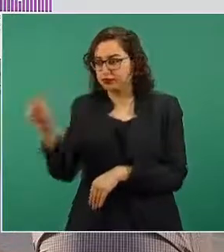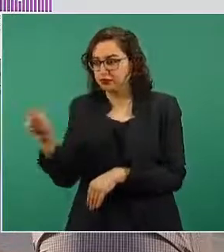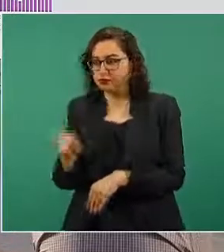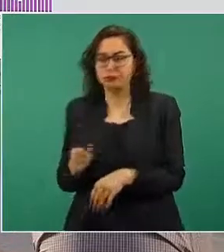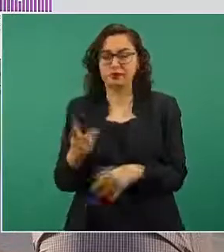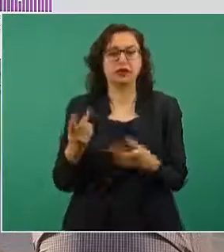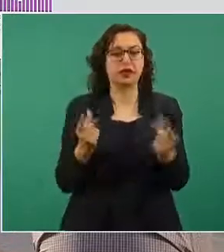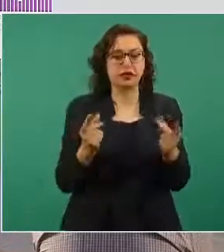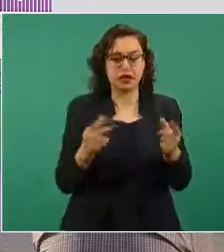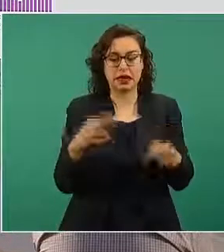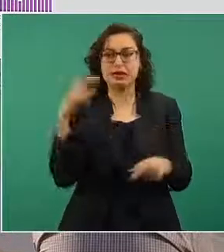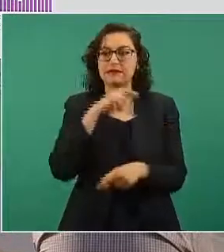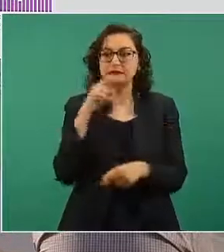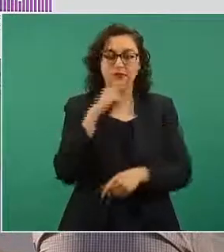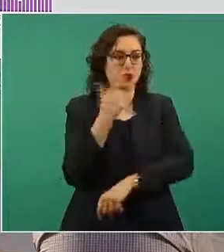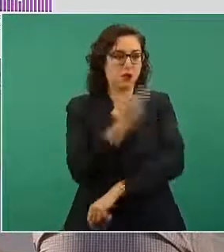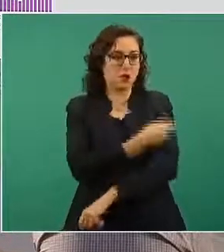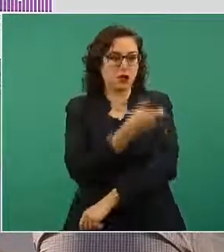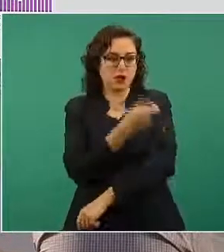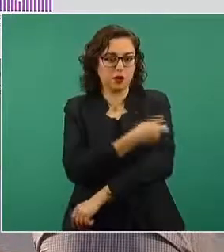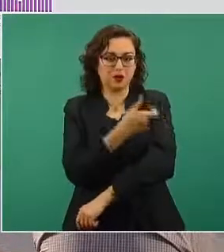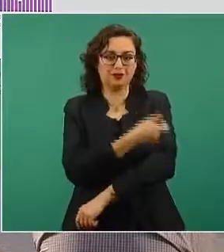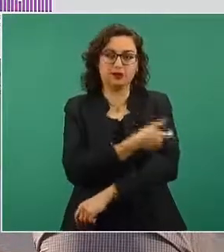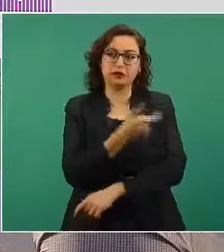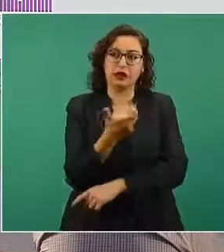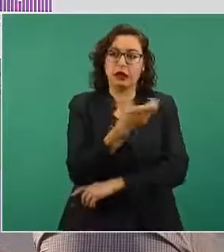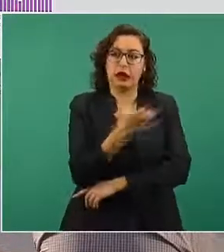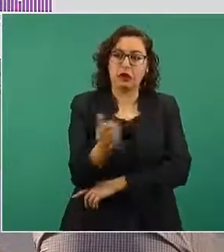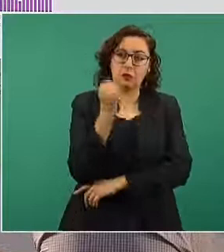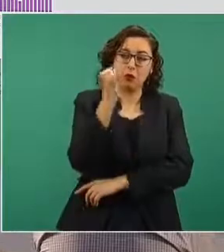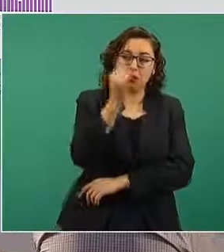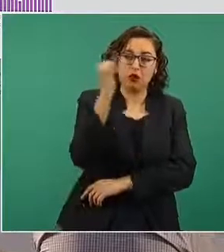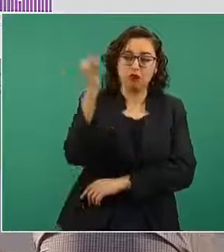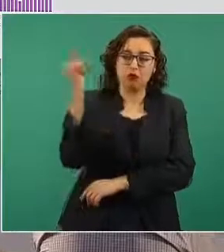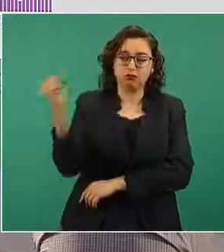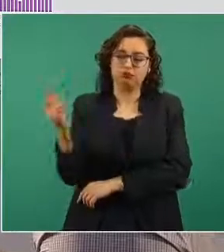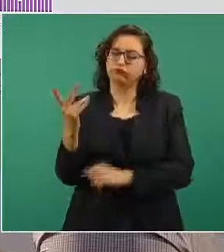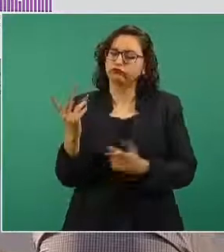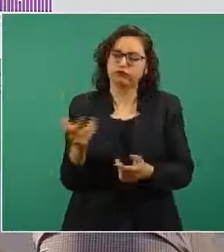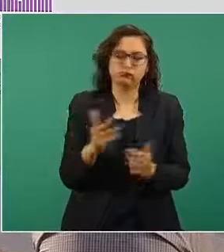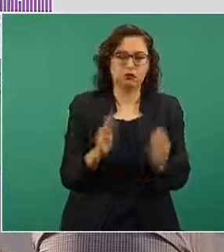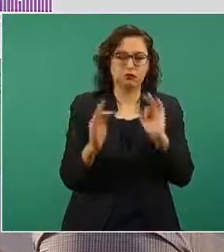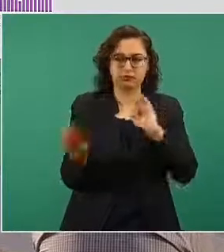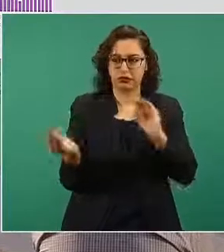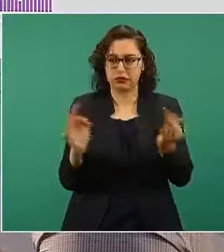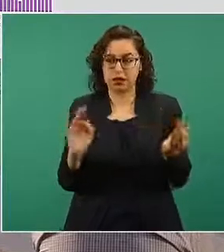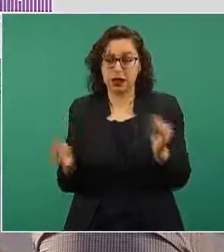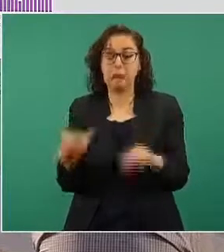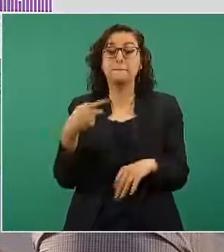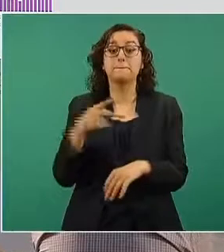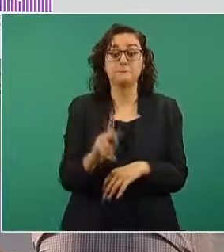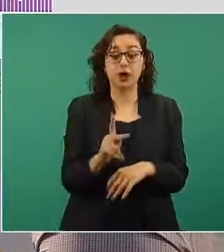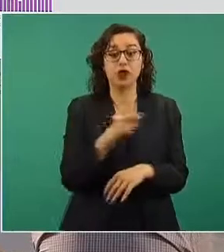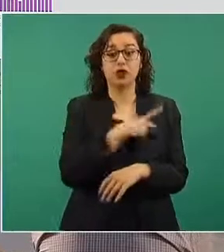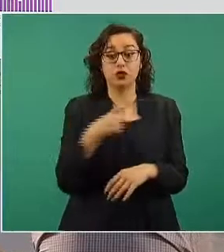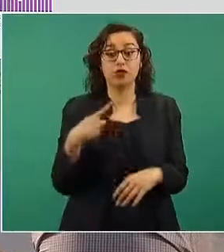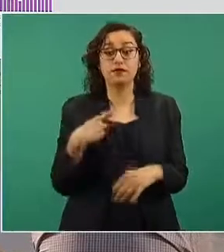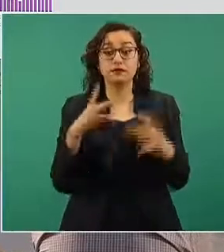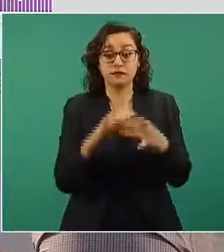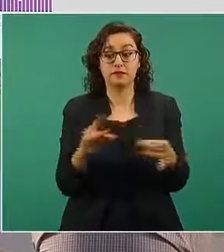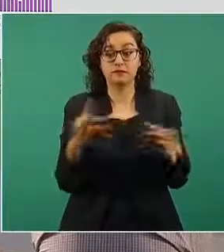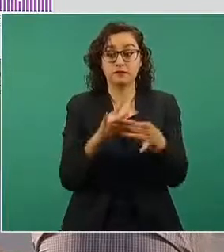dispersa. Recordar que en su momento estaremos vacunando a todo el país, y que decidimos empezar por una